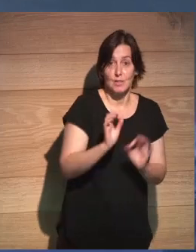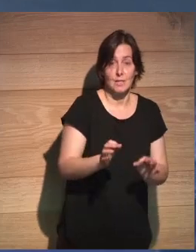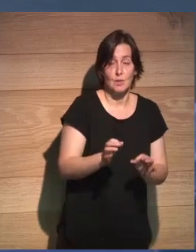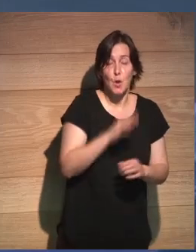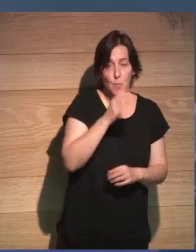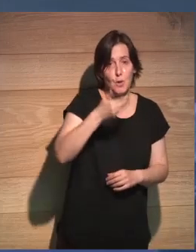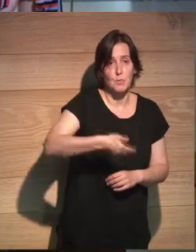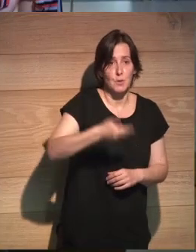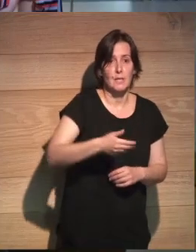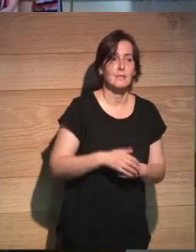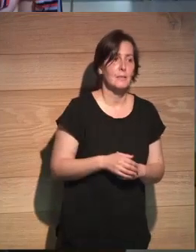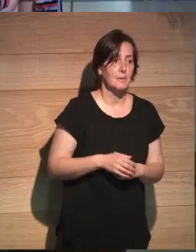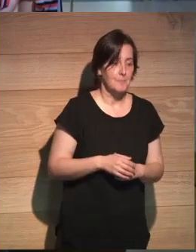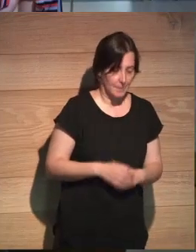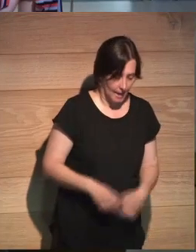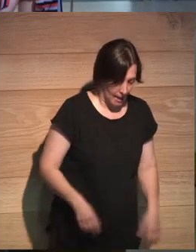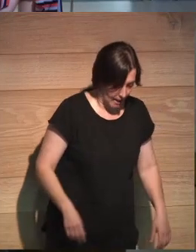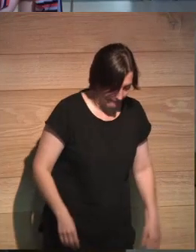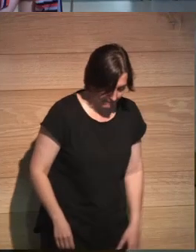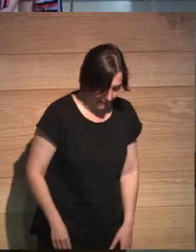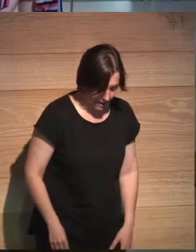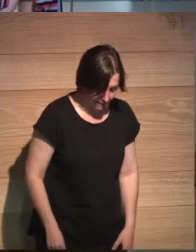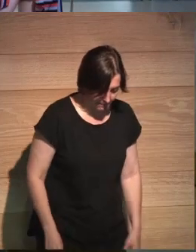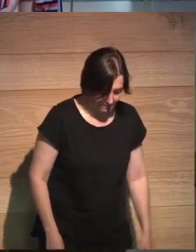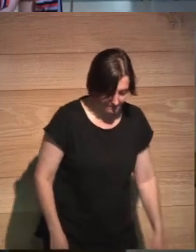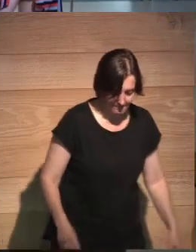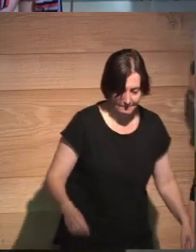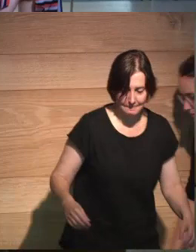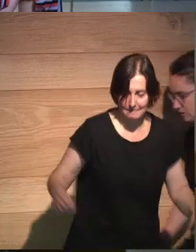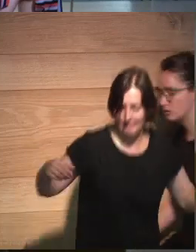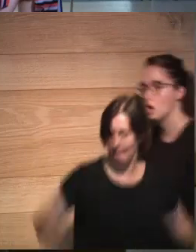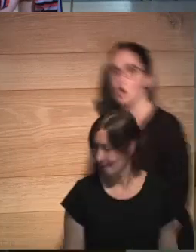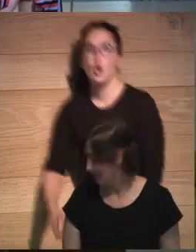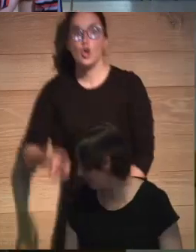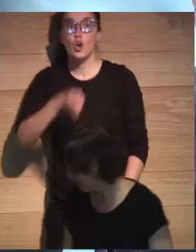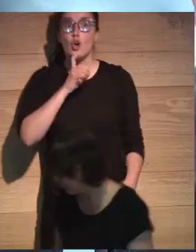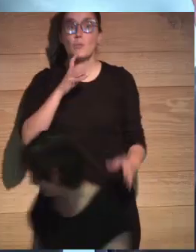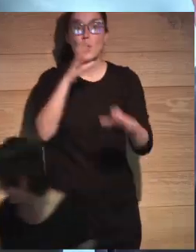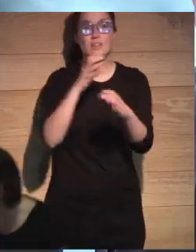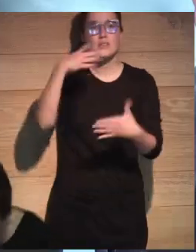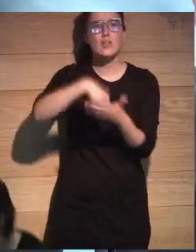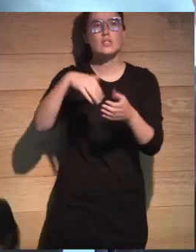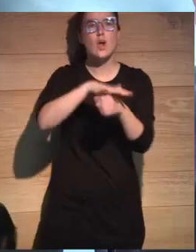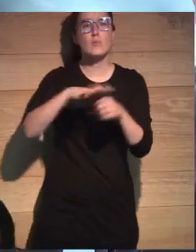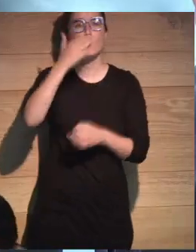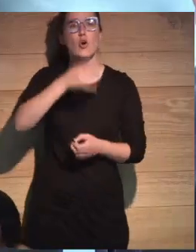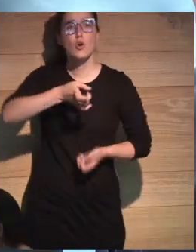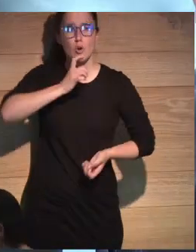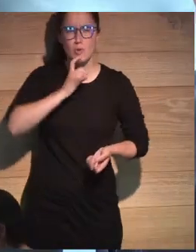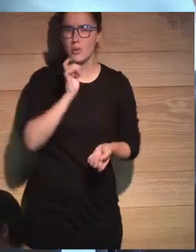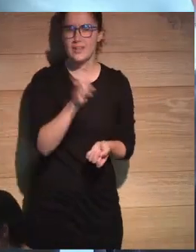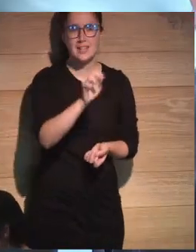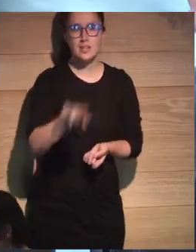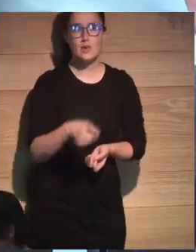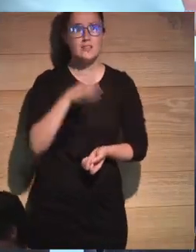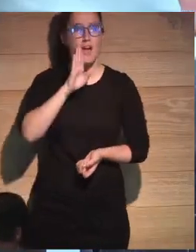eso es importante. ¿Y cómo llega el científico al ámbito escolar? Porque no es muy común. Antes